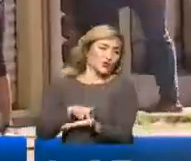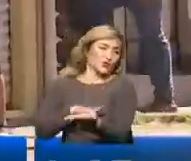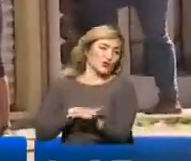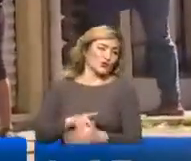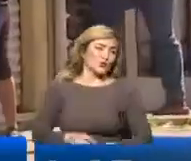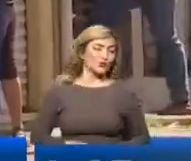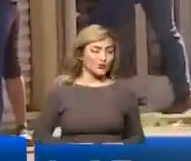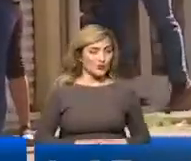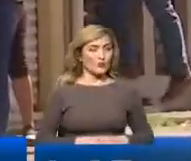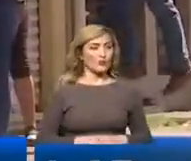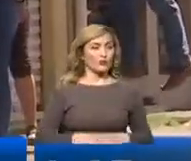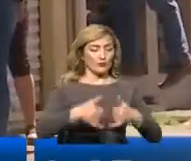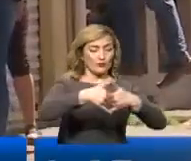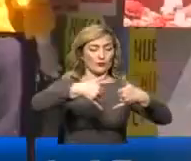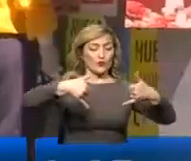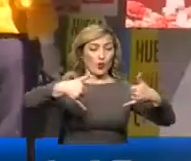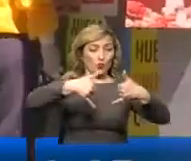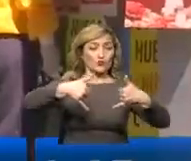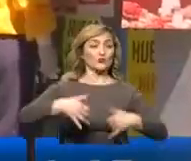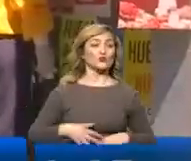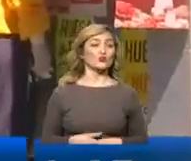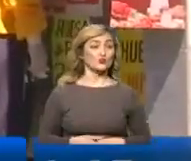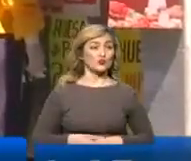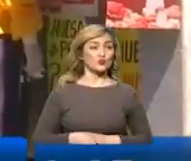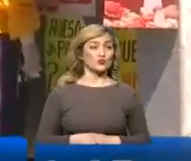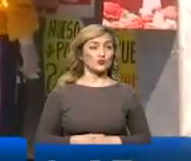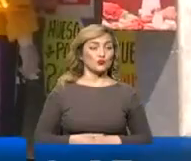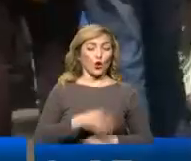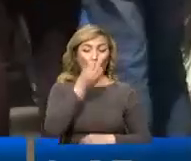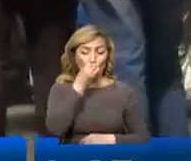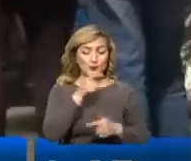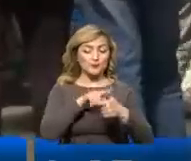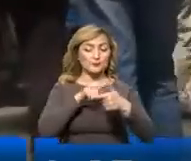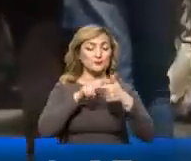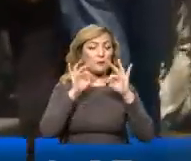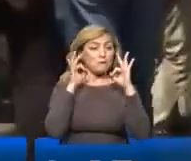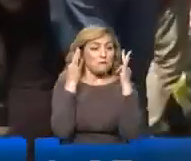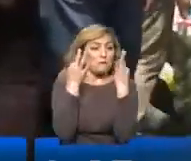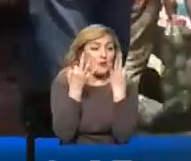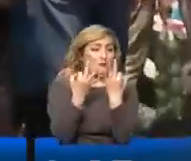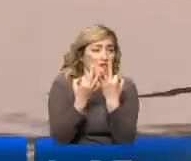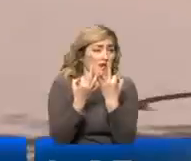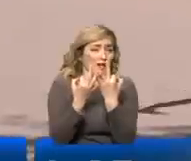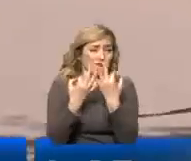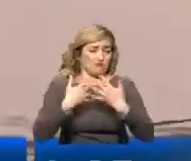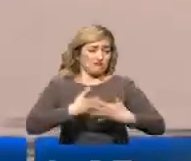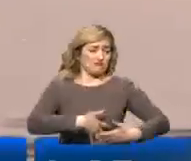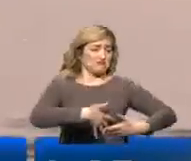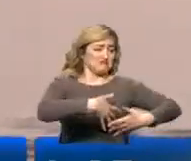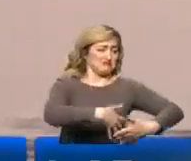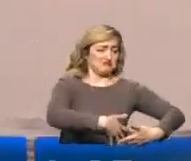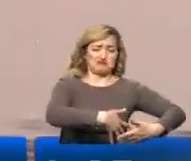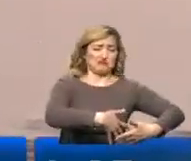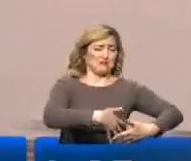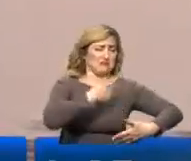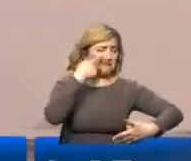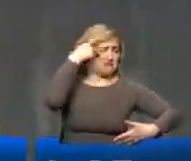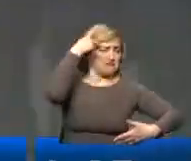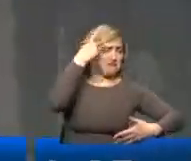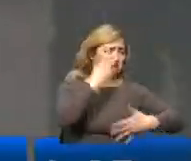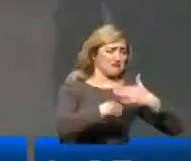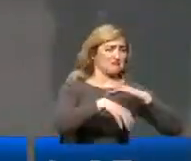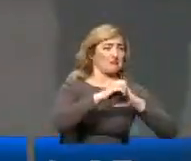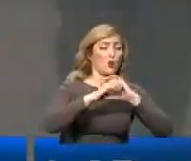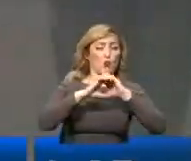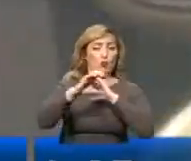Los locales están abiertos y no únicamente los de comida. Las familias enteras están en la calle. No hay buses,